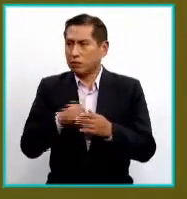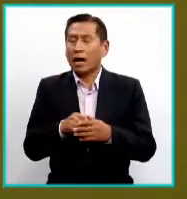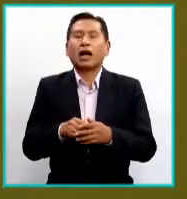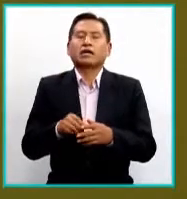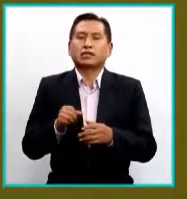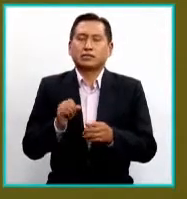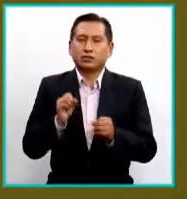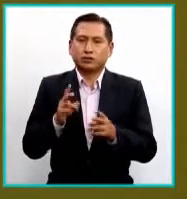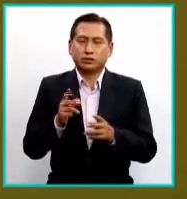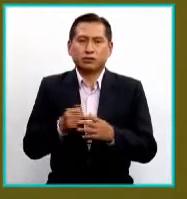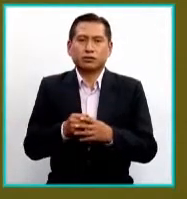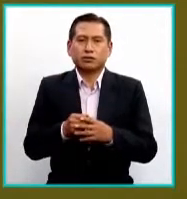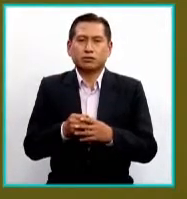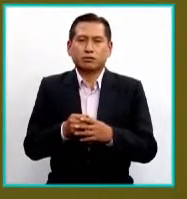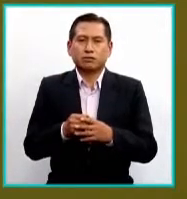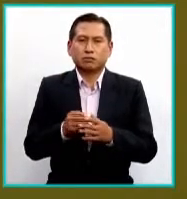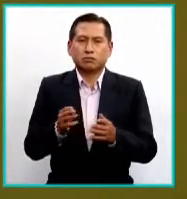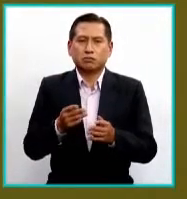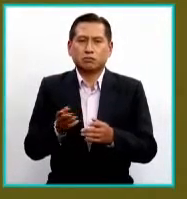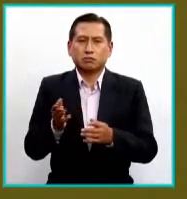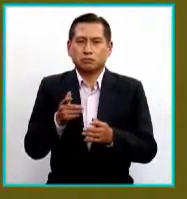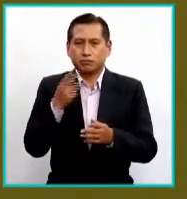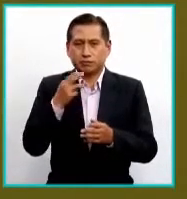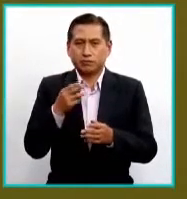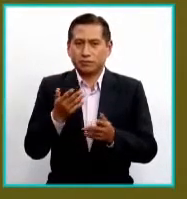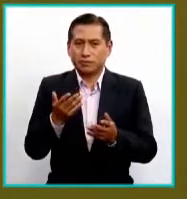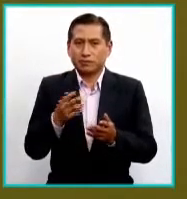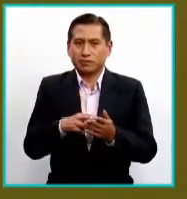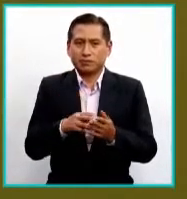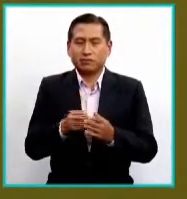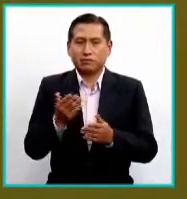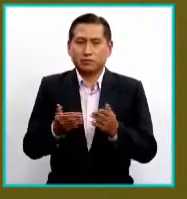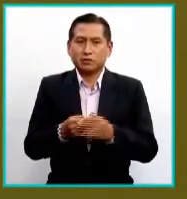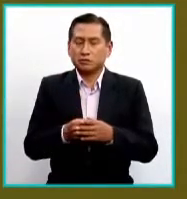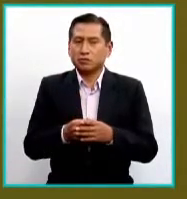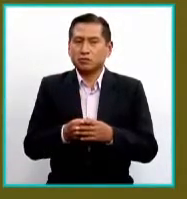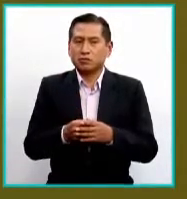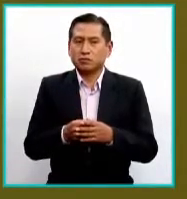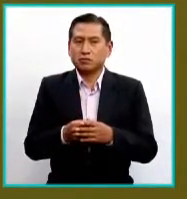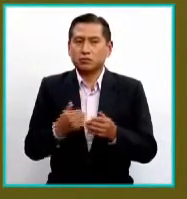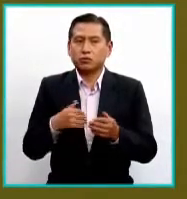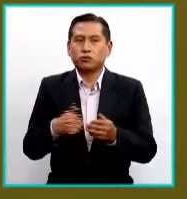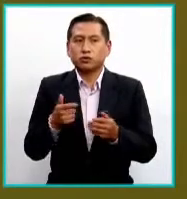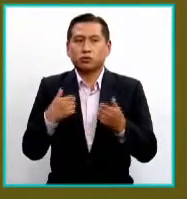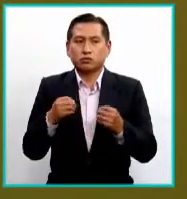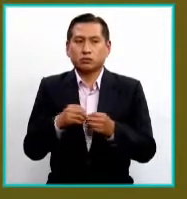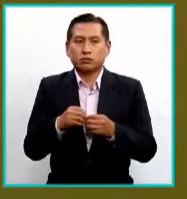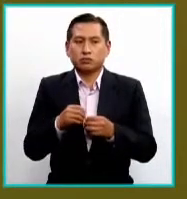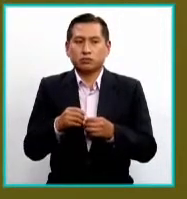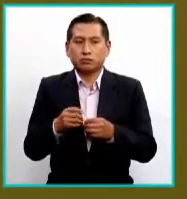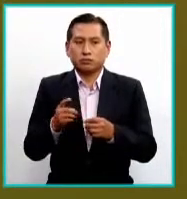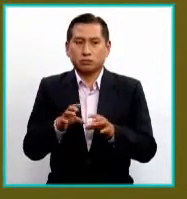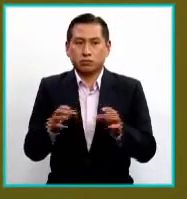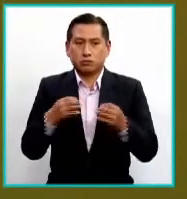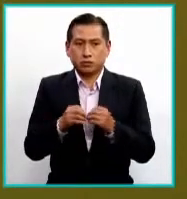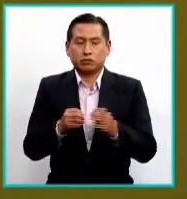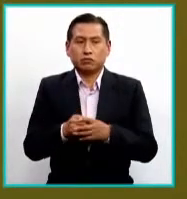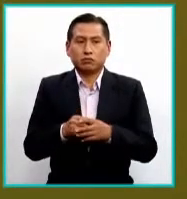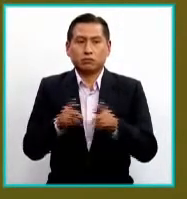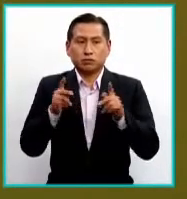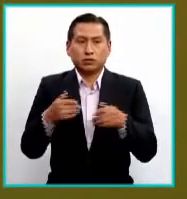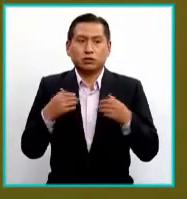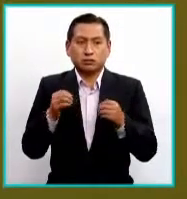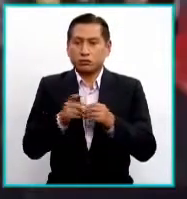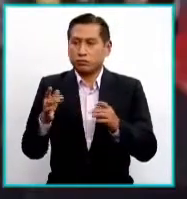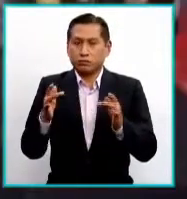ya. A ver, no sé, música y diversión, ya, no sé. Puede ser. A ver, vamos a colocarlas separadas una por una. Hay una persona